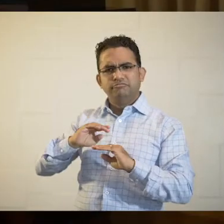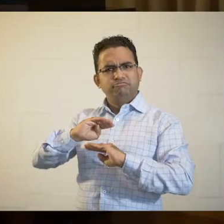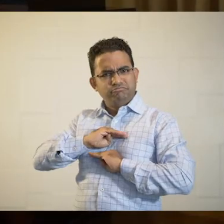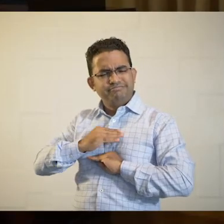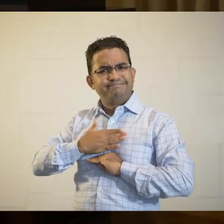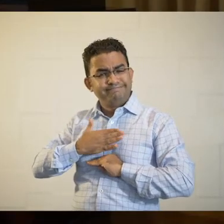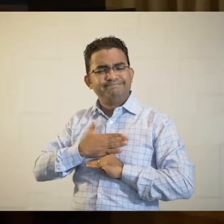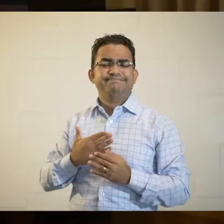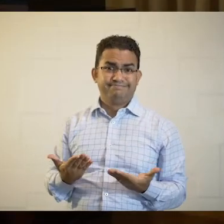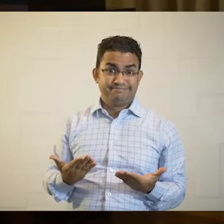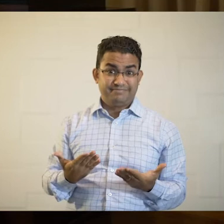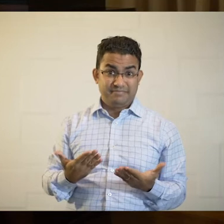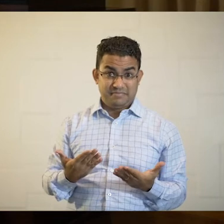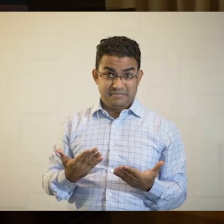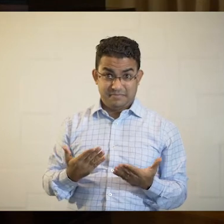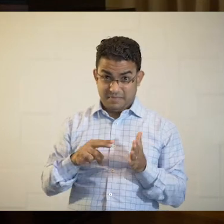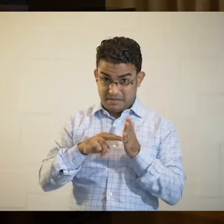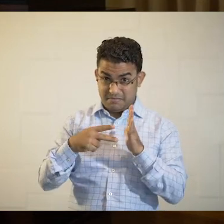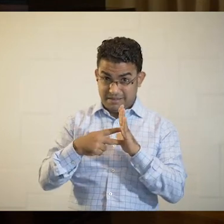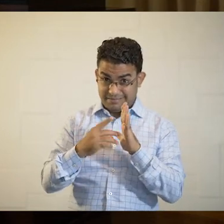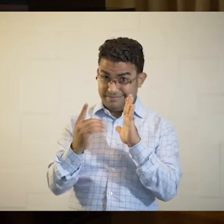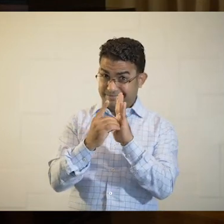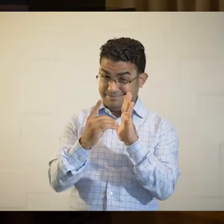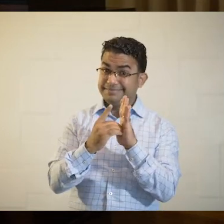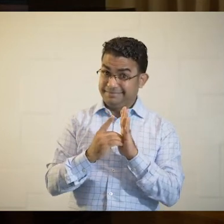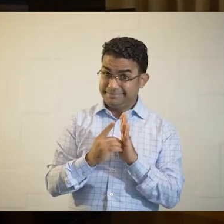una suerte profunda de discapacidad social?